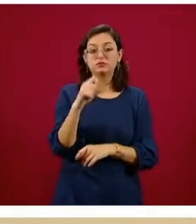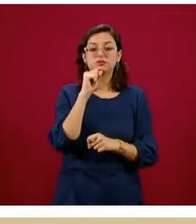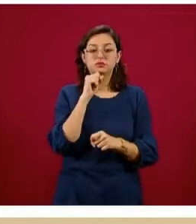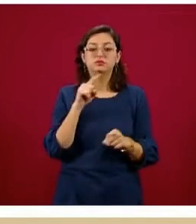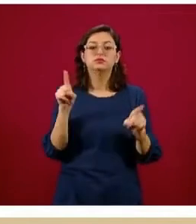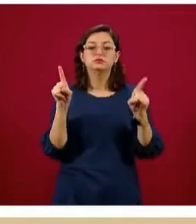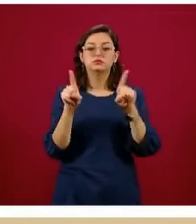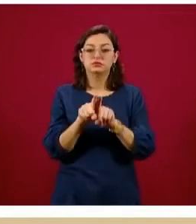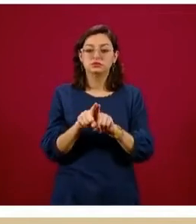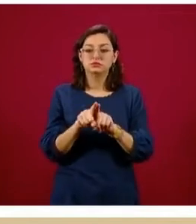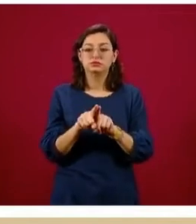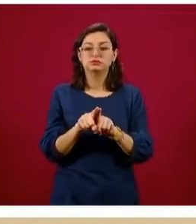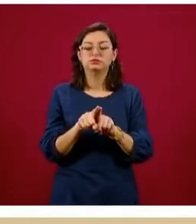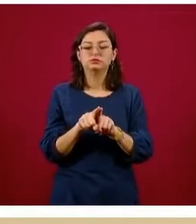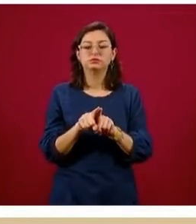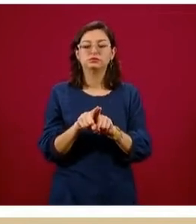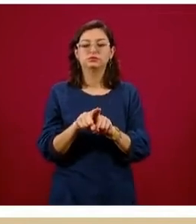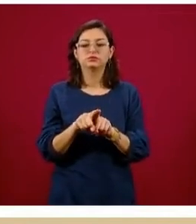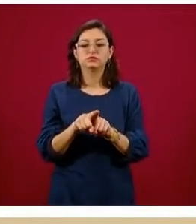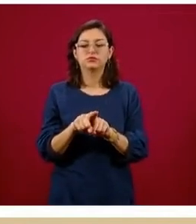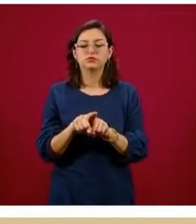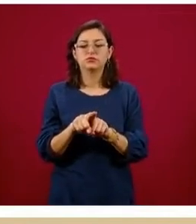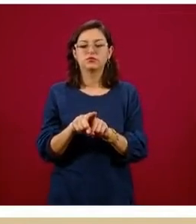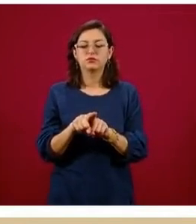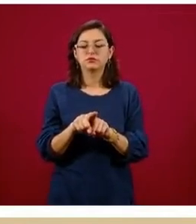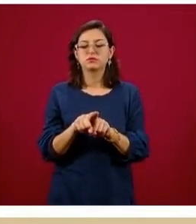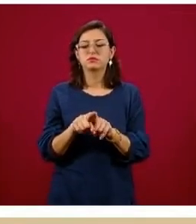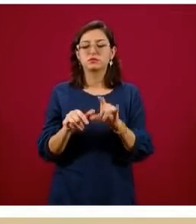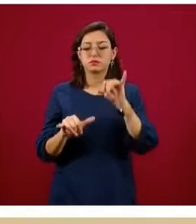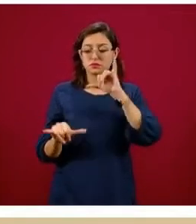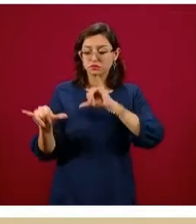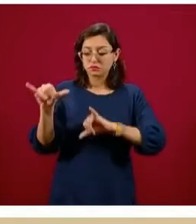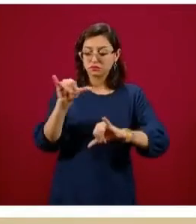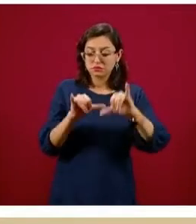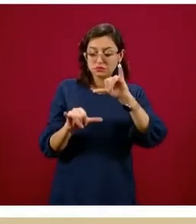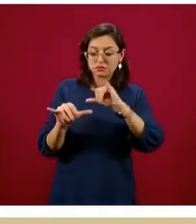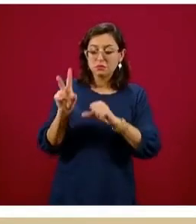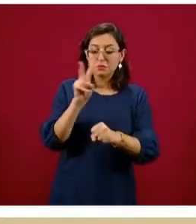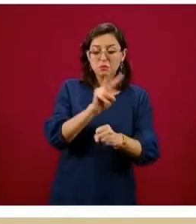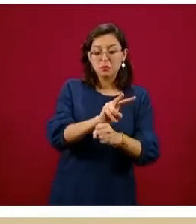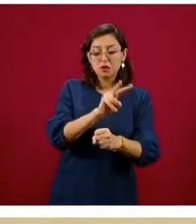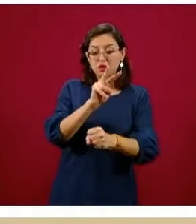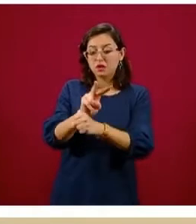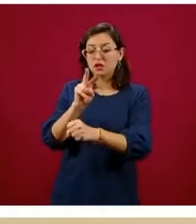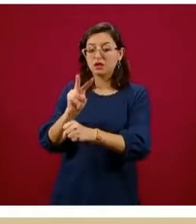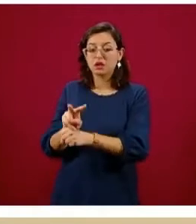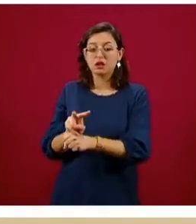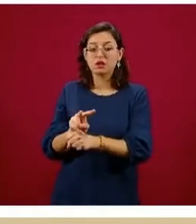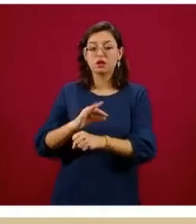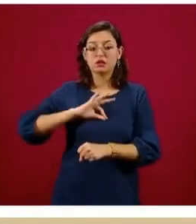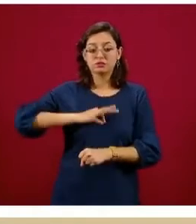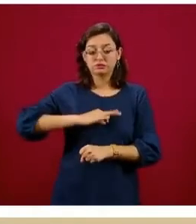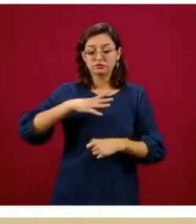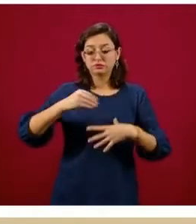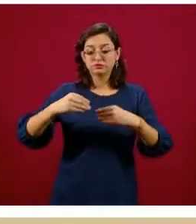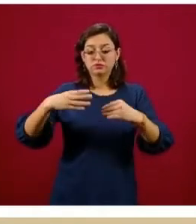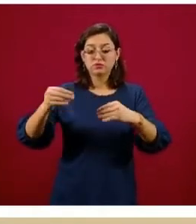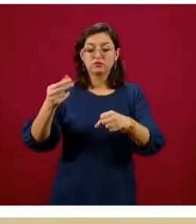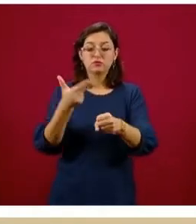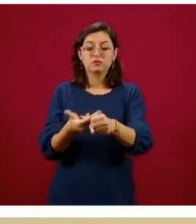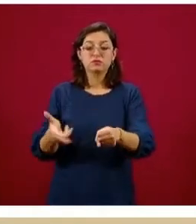los laboratorios que son que ayudan a la vigilancia epidemiológica, son laboratorios de